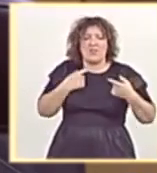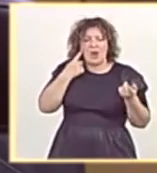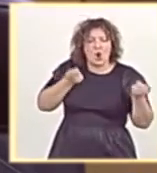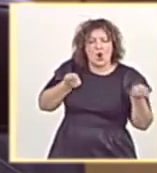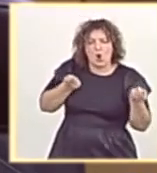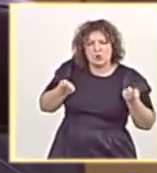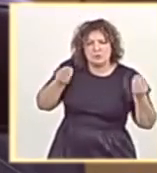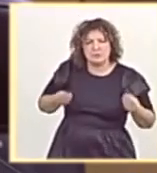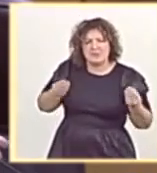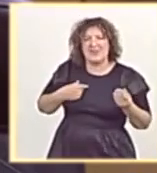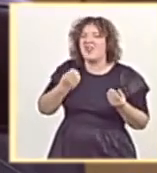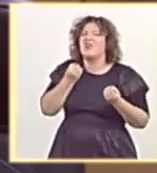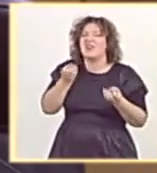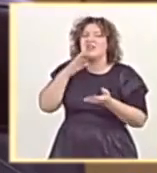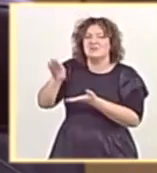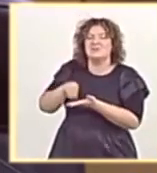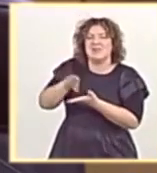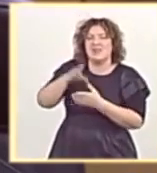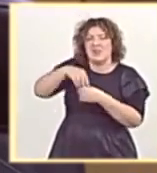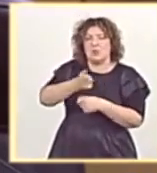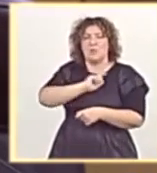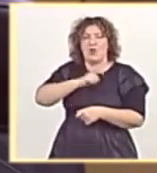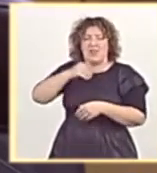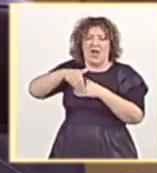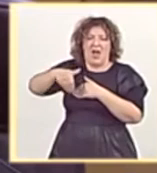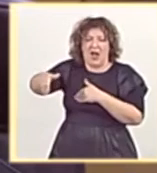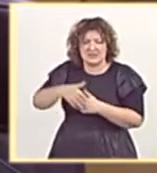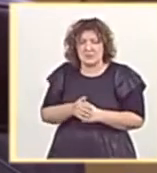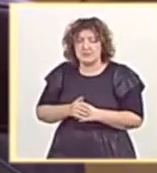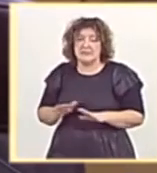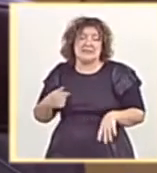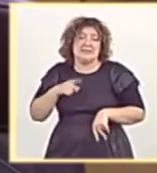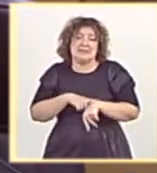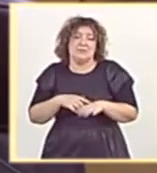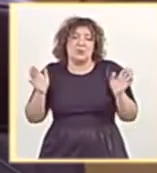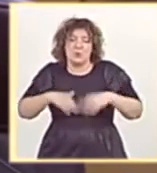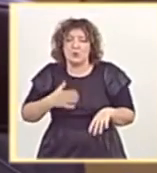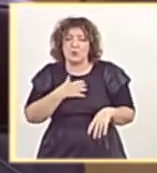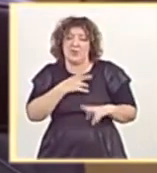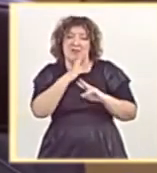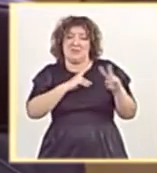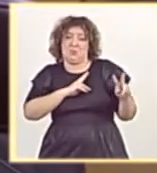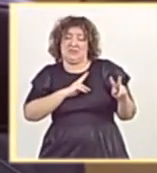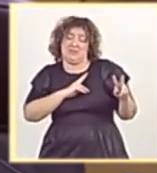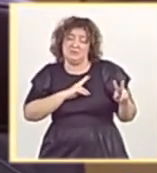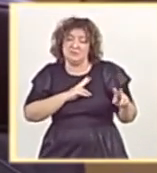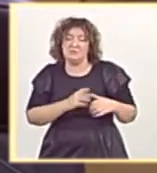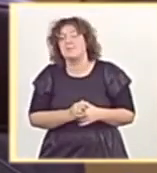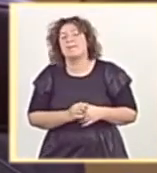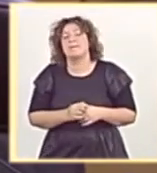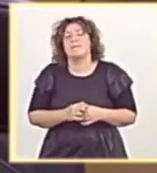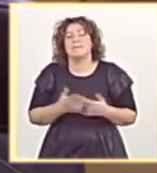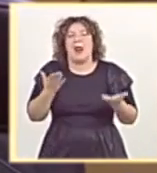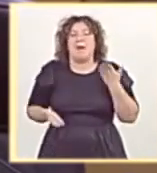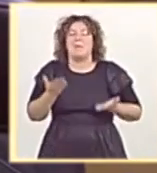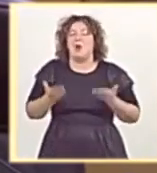sobre los datos recogidos en los archivos policiales. No dispongo de tiempo tampoco para valorar la contestación que ha dado el Gobierno sobre